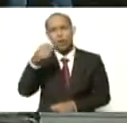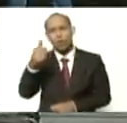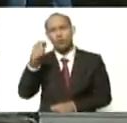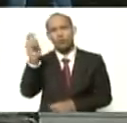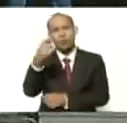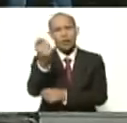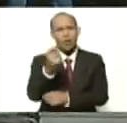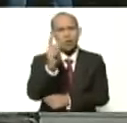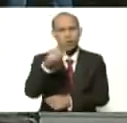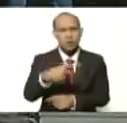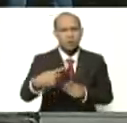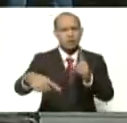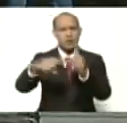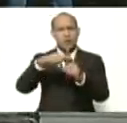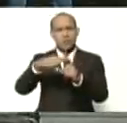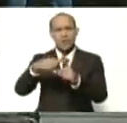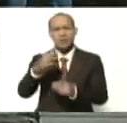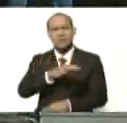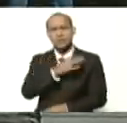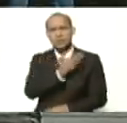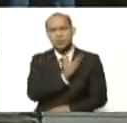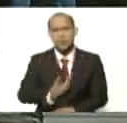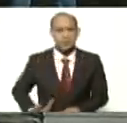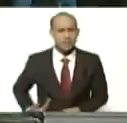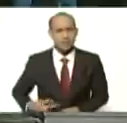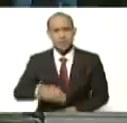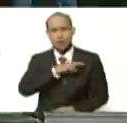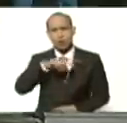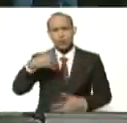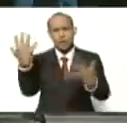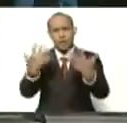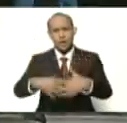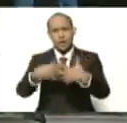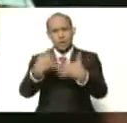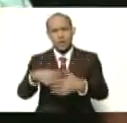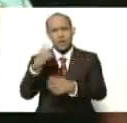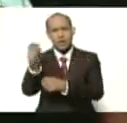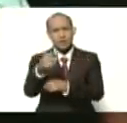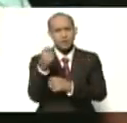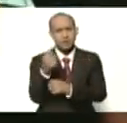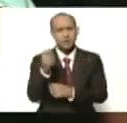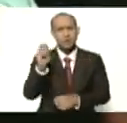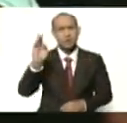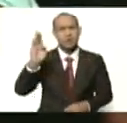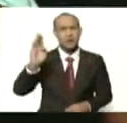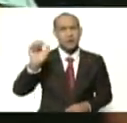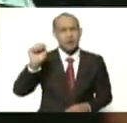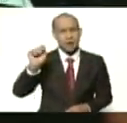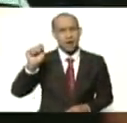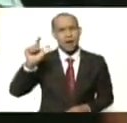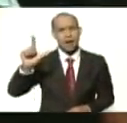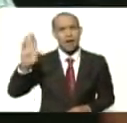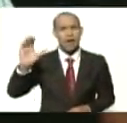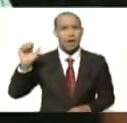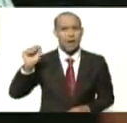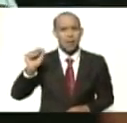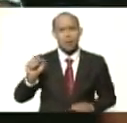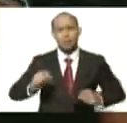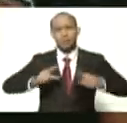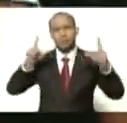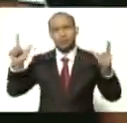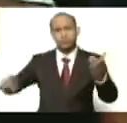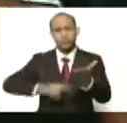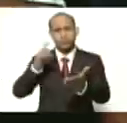podemos decirle presidente que nuestra empresa matriz pescalba hoy está más activa que nunca presidente tenemos